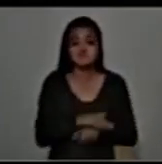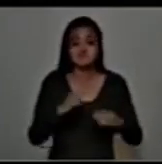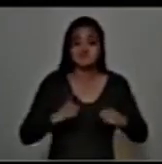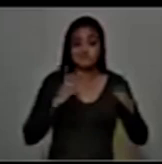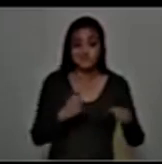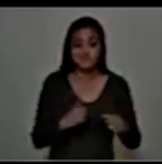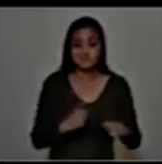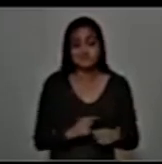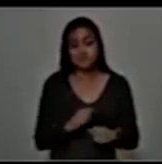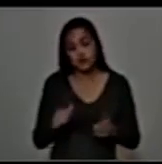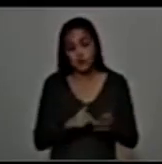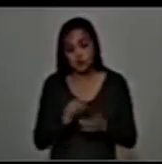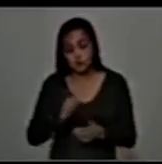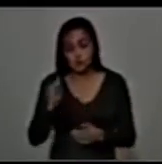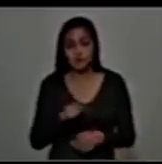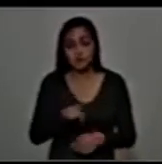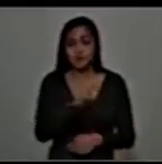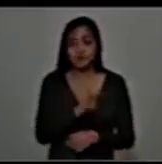237 polígonos,